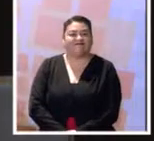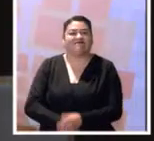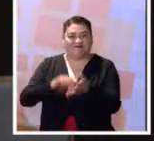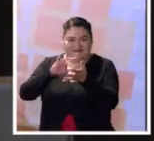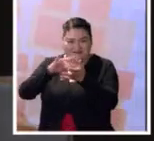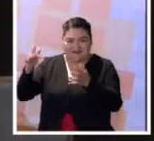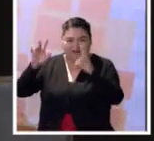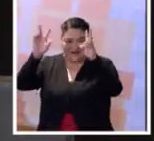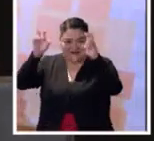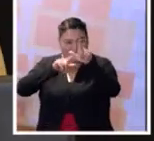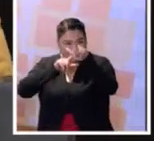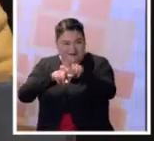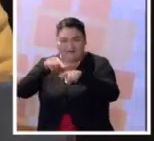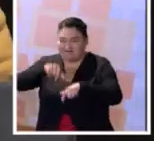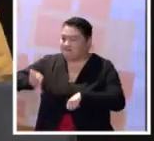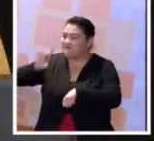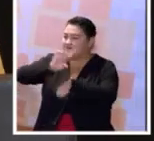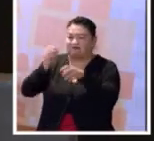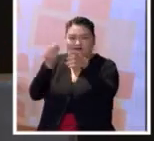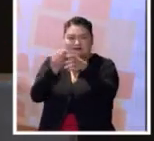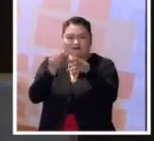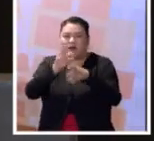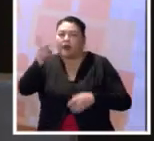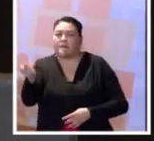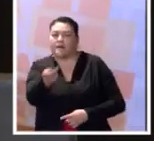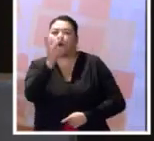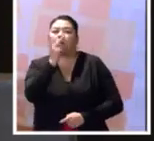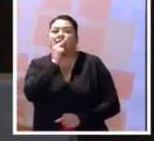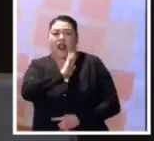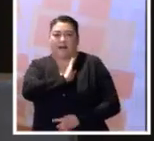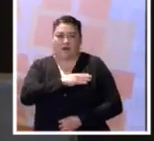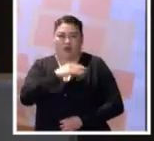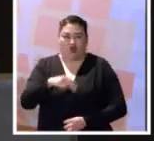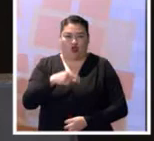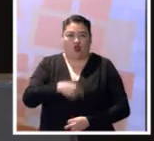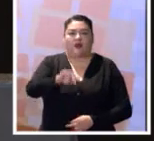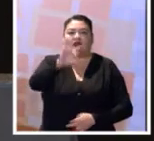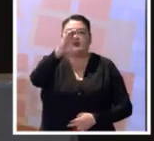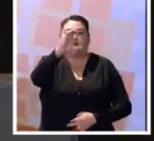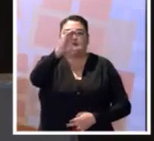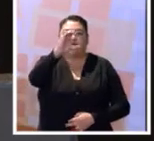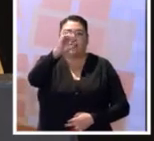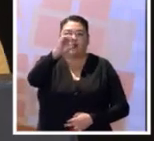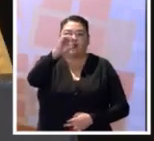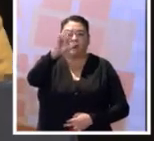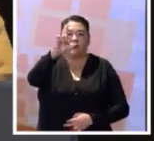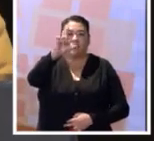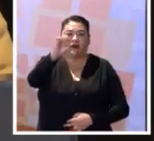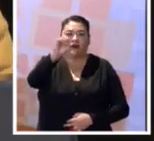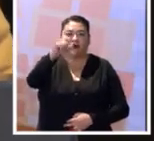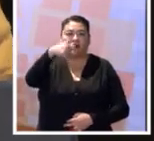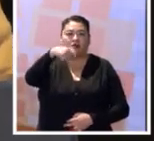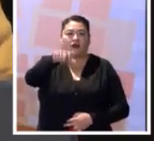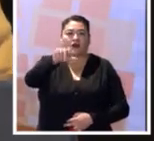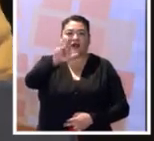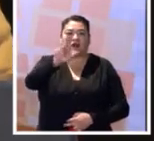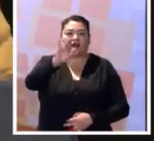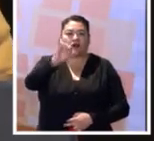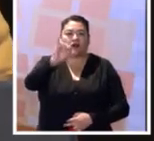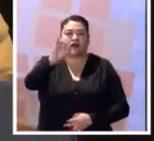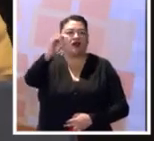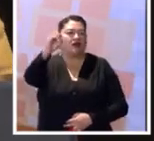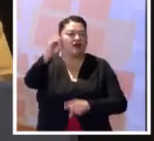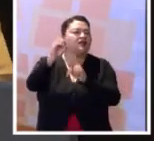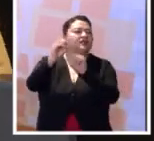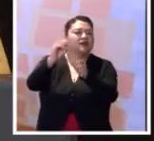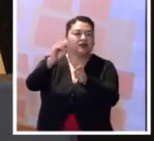Gracias. Continuamos el día de hoy. ¿Qué es un coloquio? Un coloquio es un conversatorio. Un coloquio es un espacio